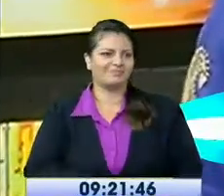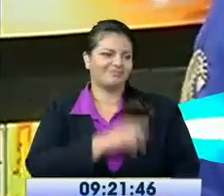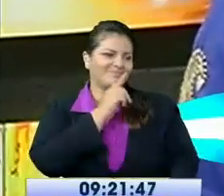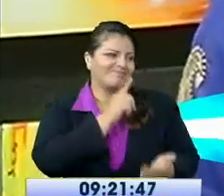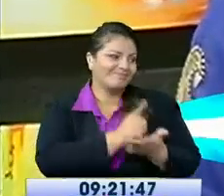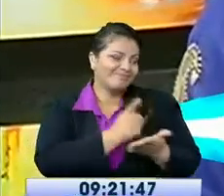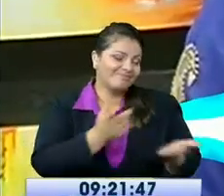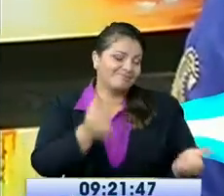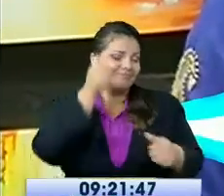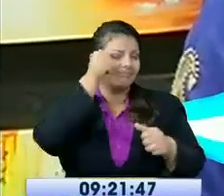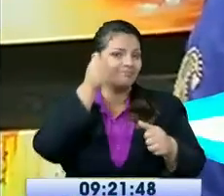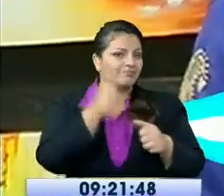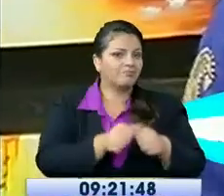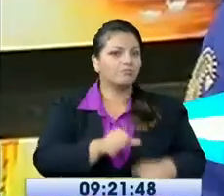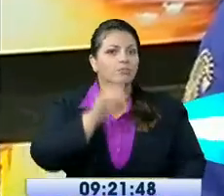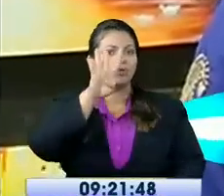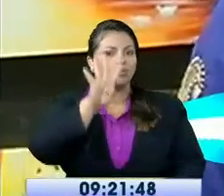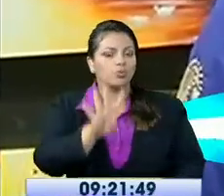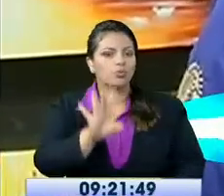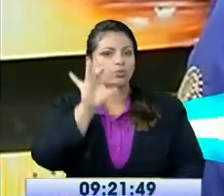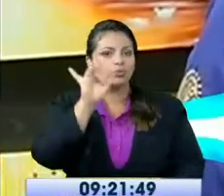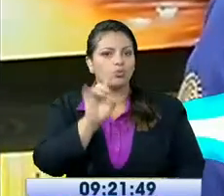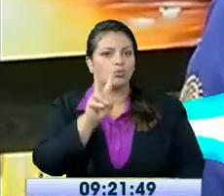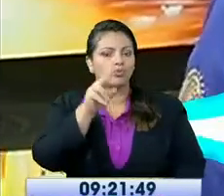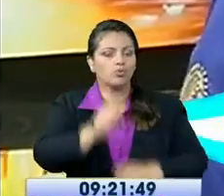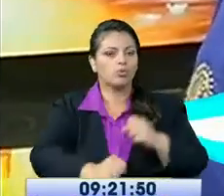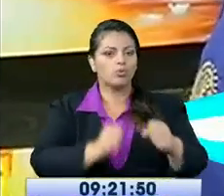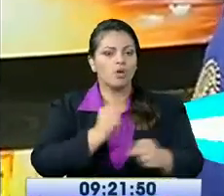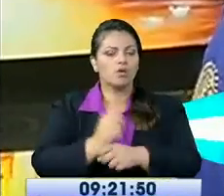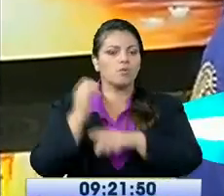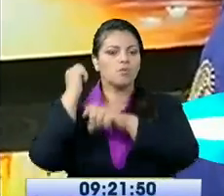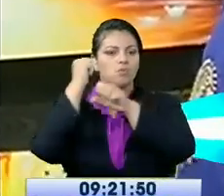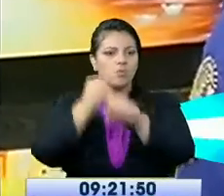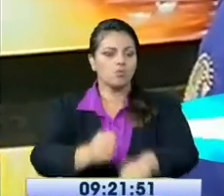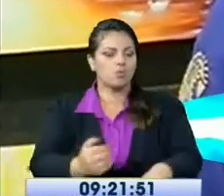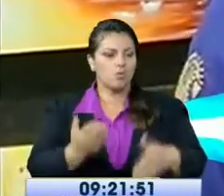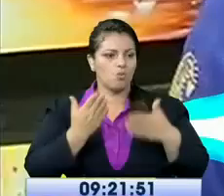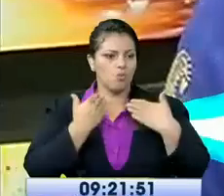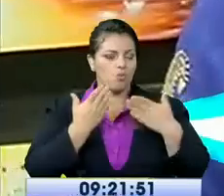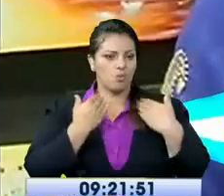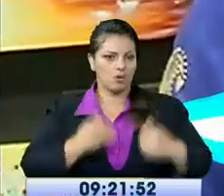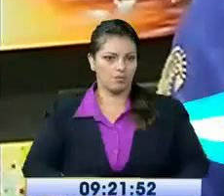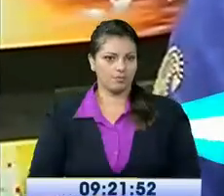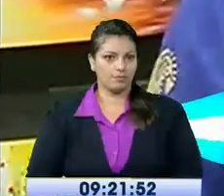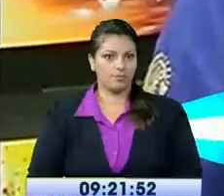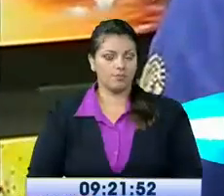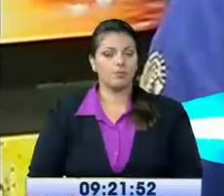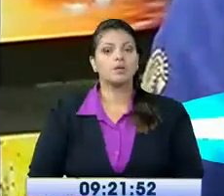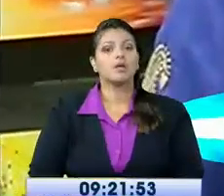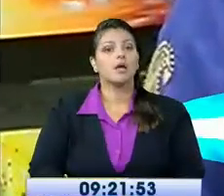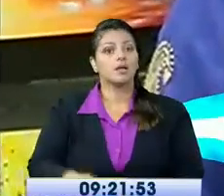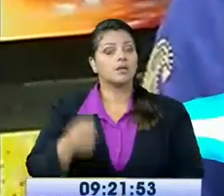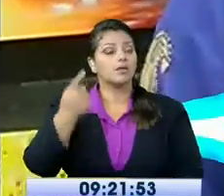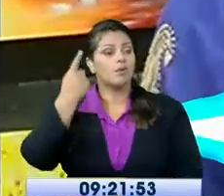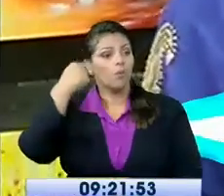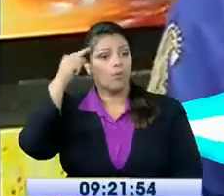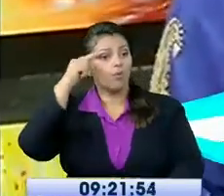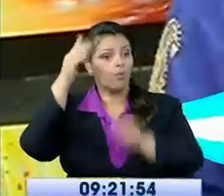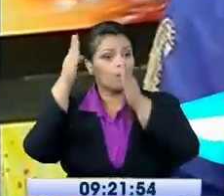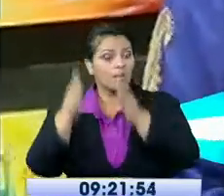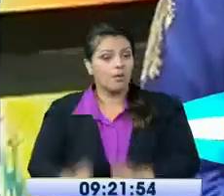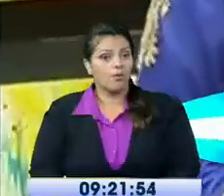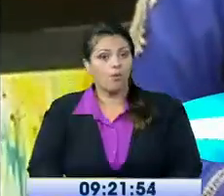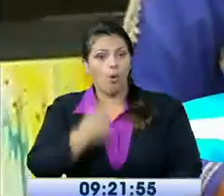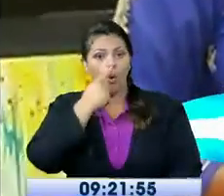482 años de fundación. Y desde el gobierno nacional y José Francisco Ceballos, gobernador de la provincia del Guayas,